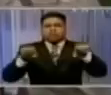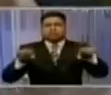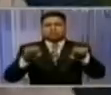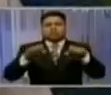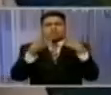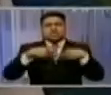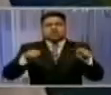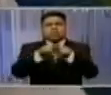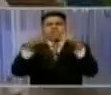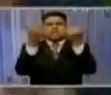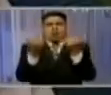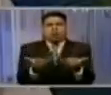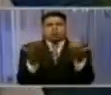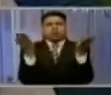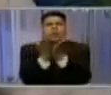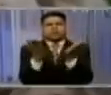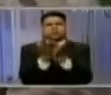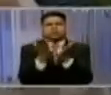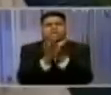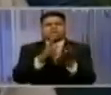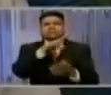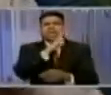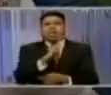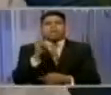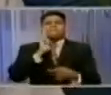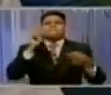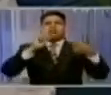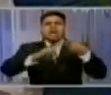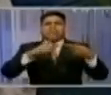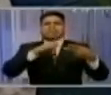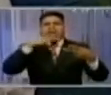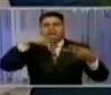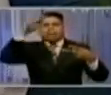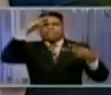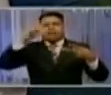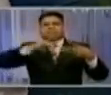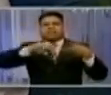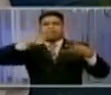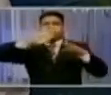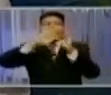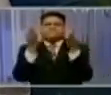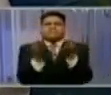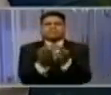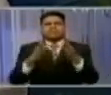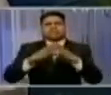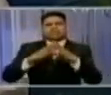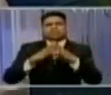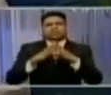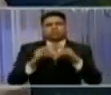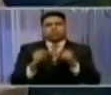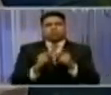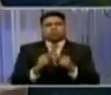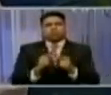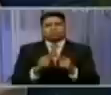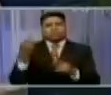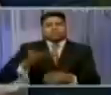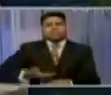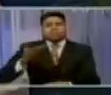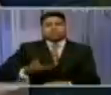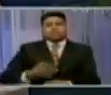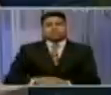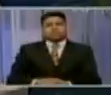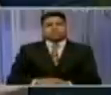Los estudiantes, la madre, el padre, la familia son protagonistas intrínsecos,